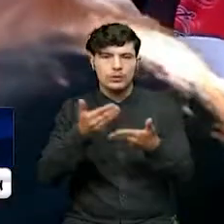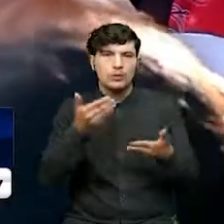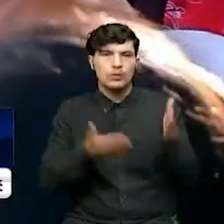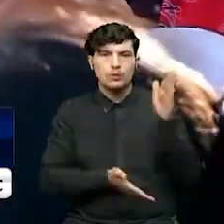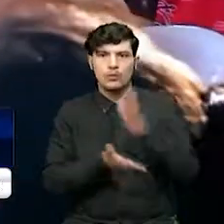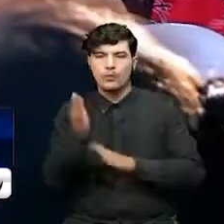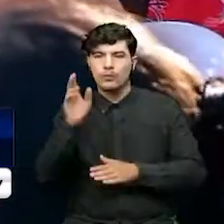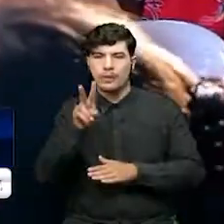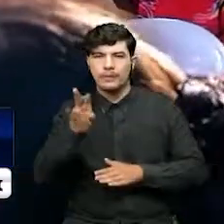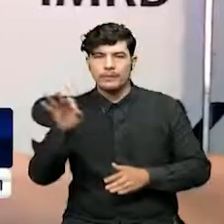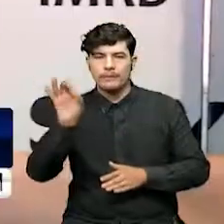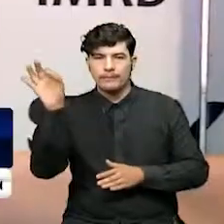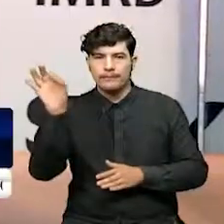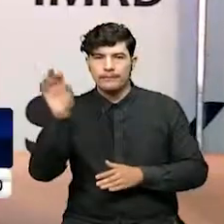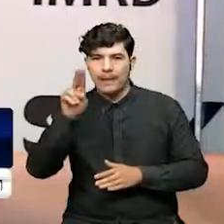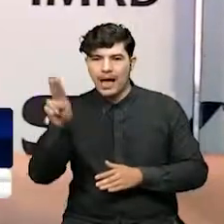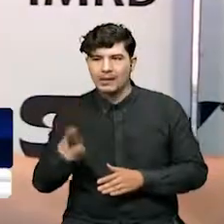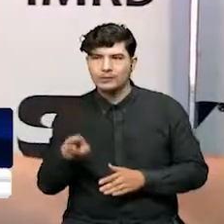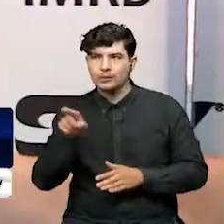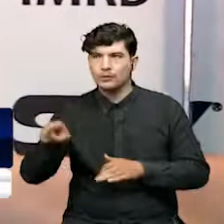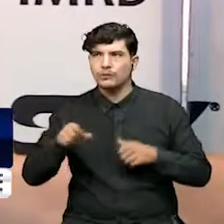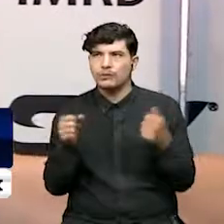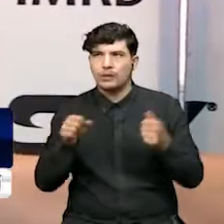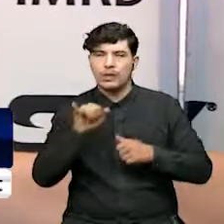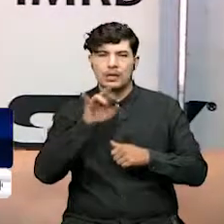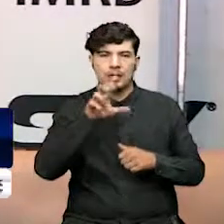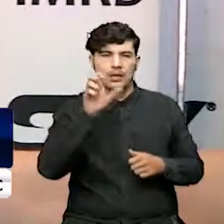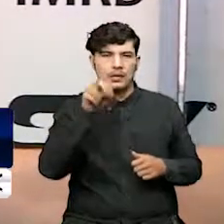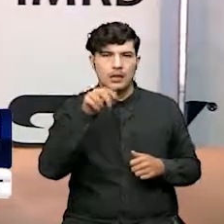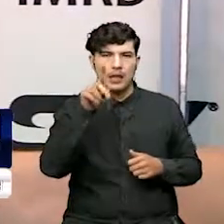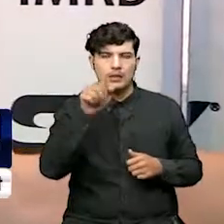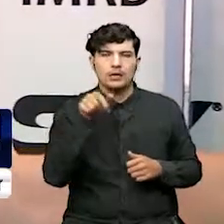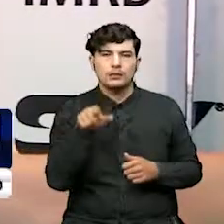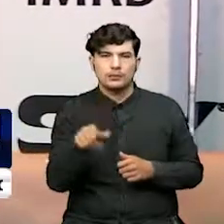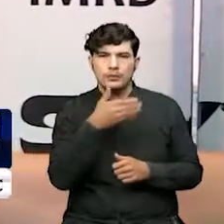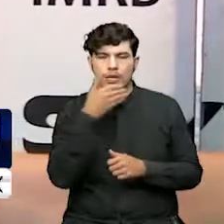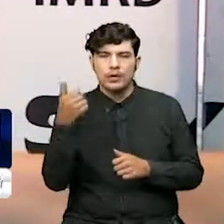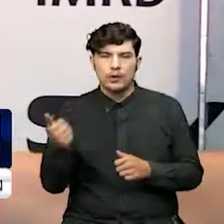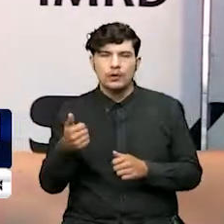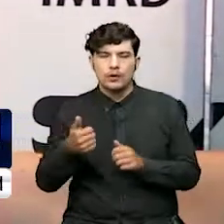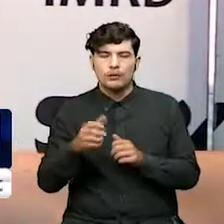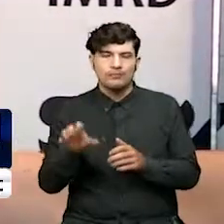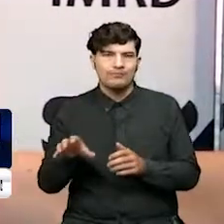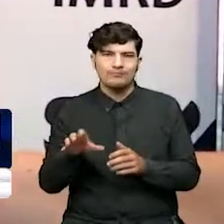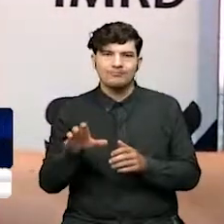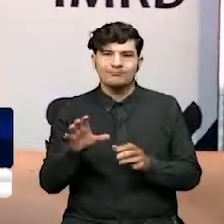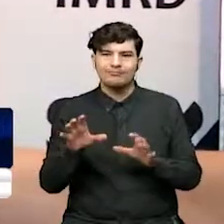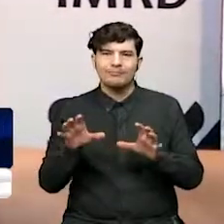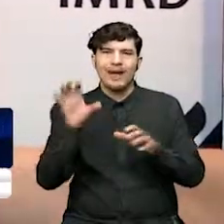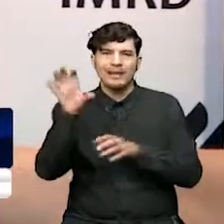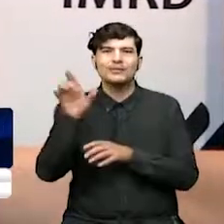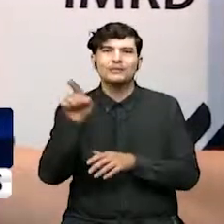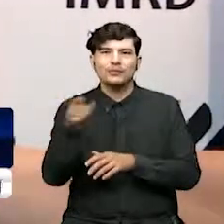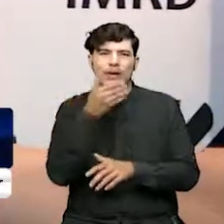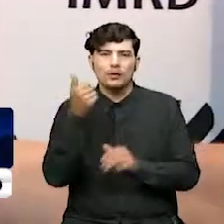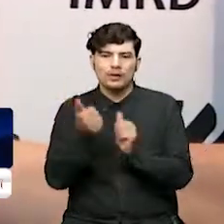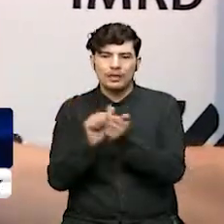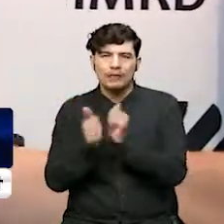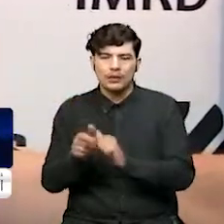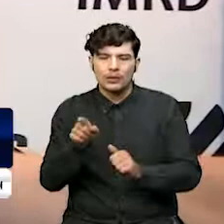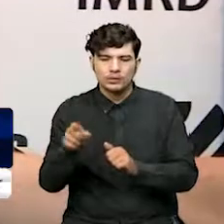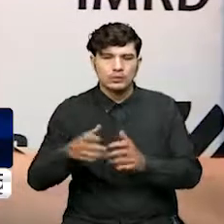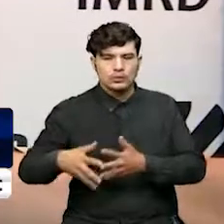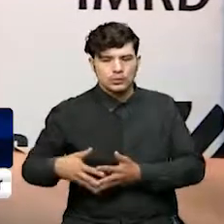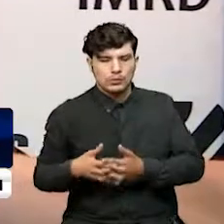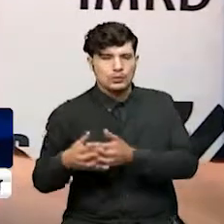23 de marzo a bogotá irlanda es una de las mejores potencias en el rugby entonces vamos a estar allá con entrenadores